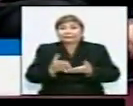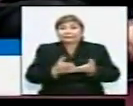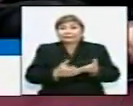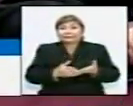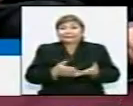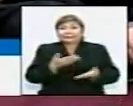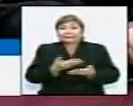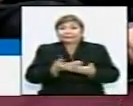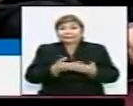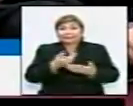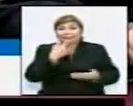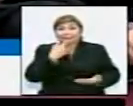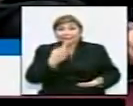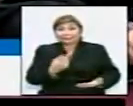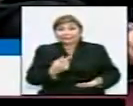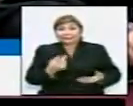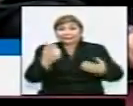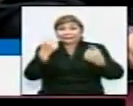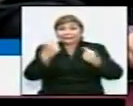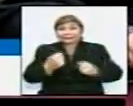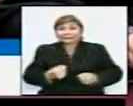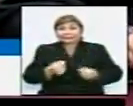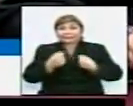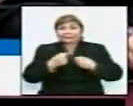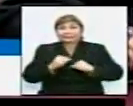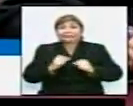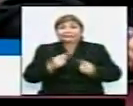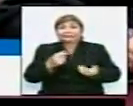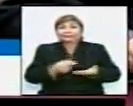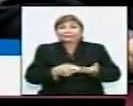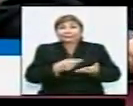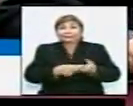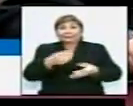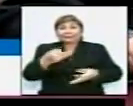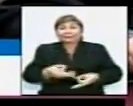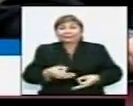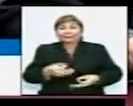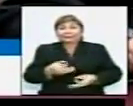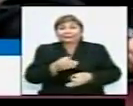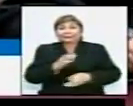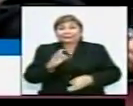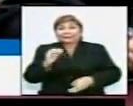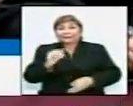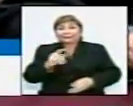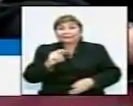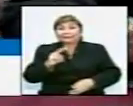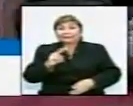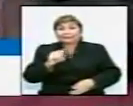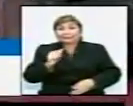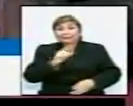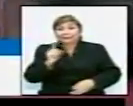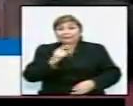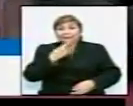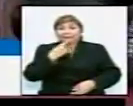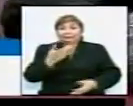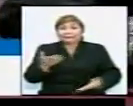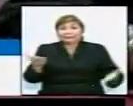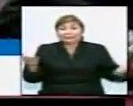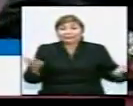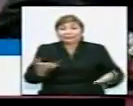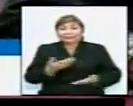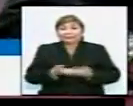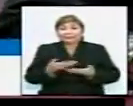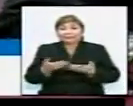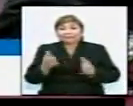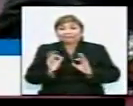el debate, debe establecer esa posibilidad, debatirla si es factible o no es posible, ¿no es cierto? Pero, en todo